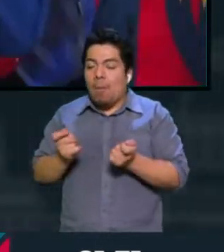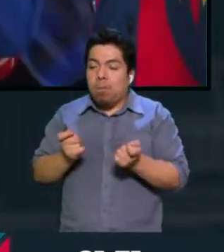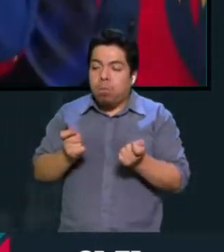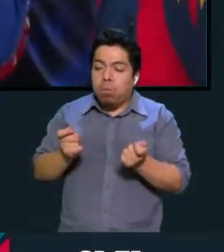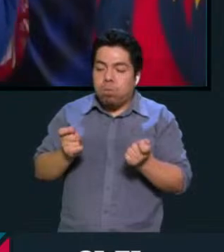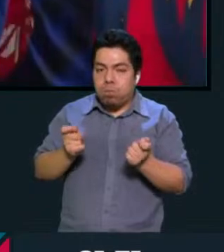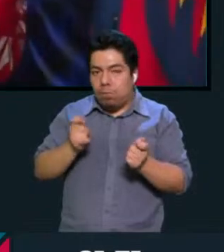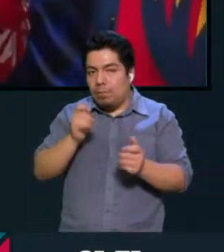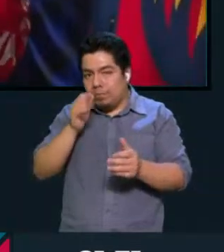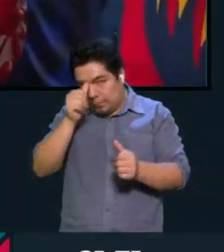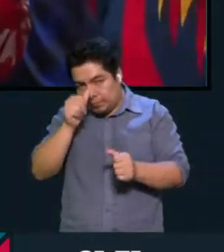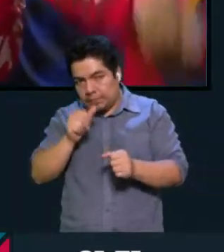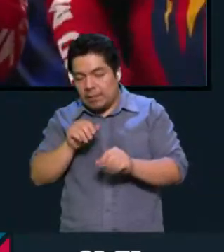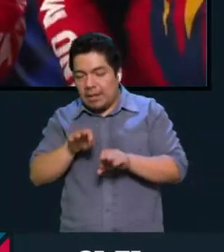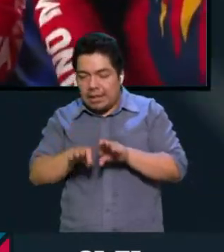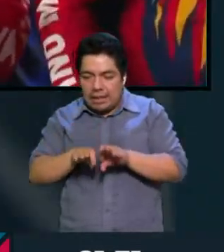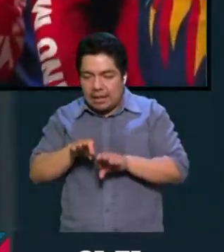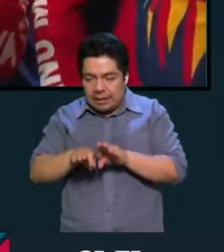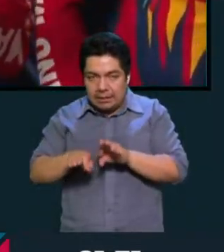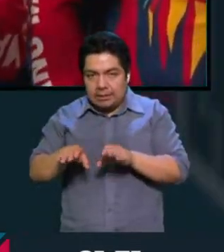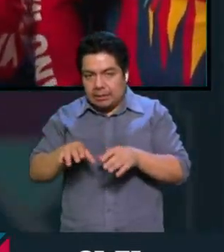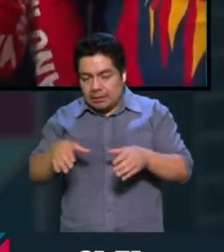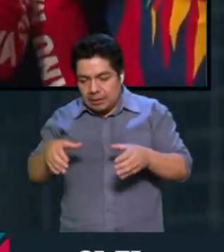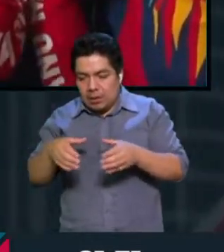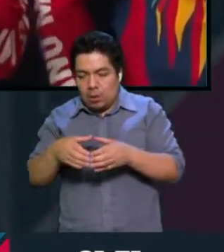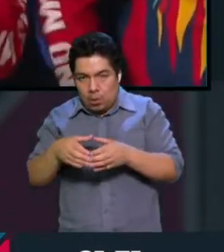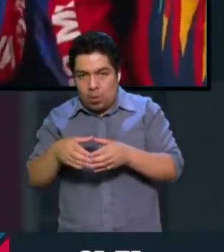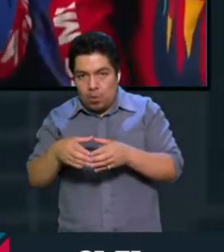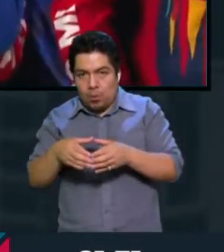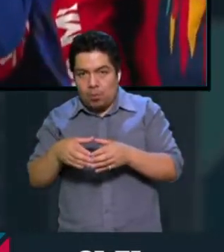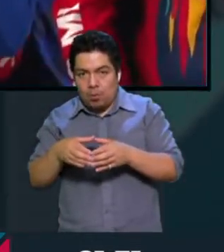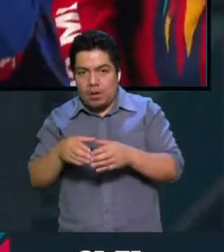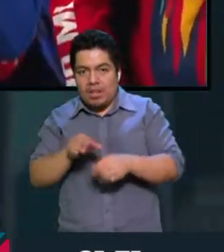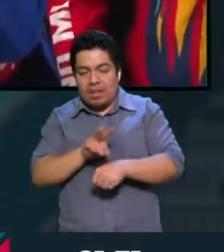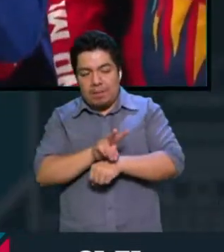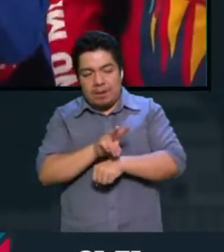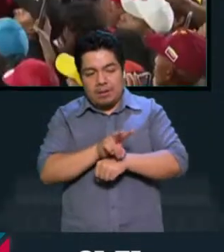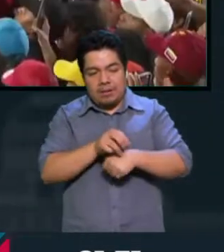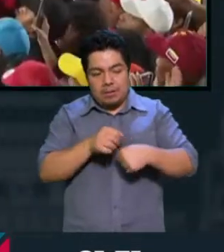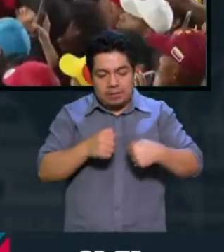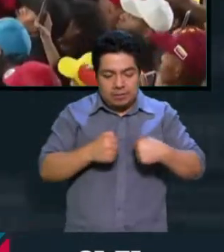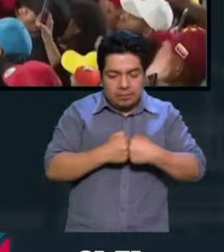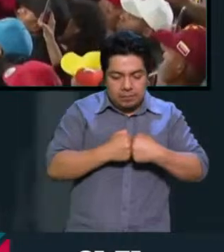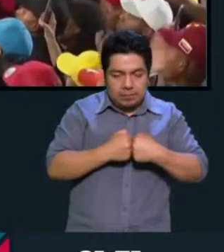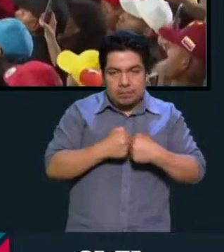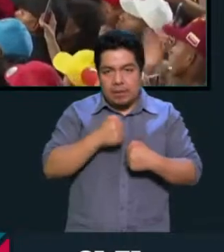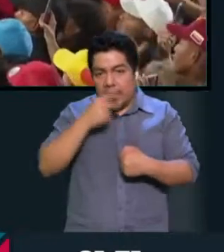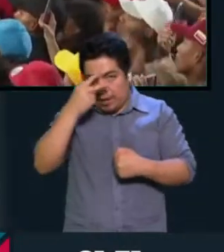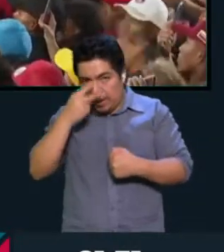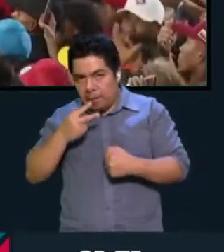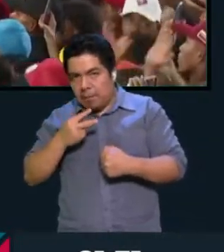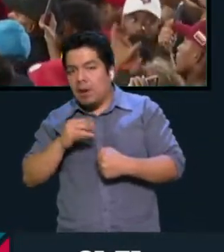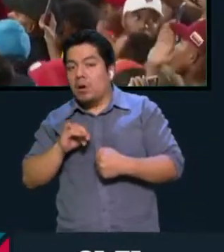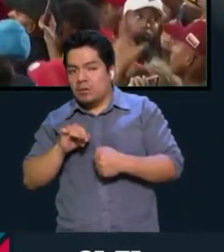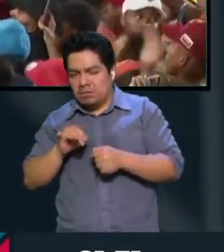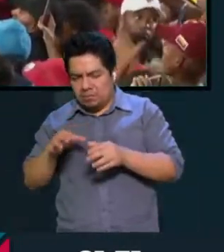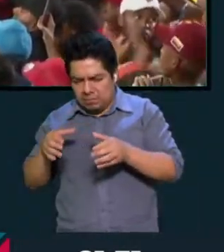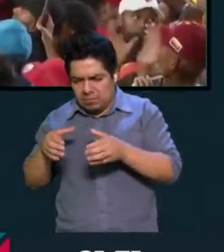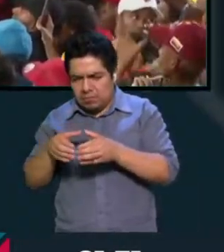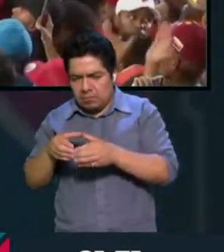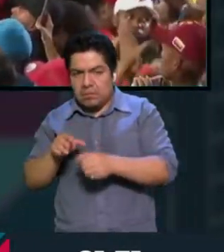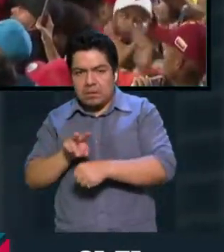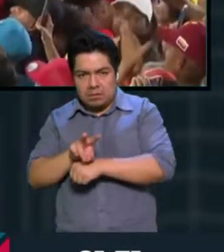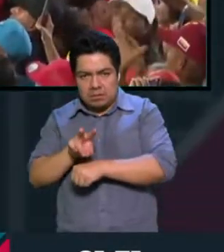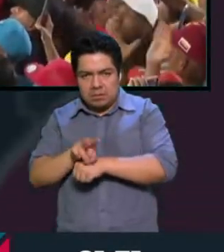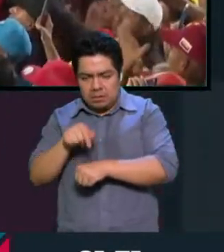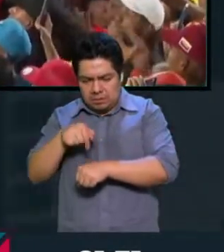tanto la situación de esa comunidad venezolana que comparte fronteras. A México ha llegado, por supuesto, que una comunidad importante, bienvenida